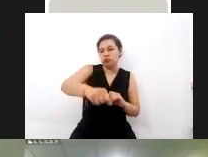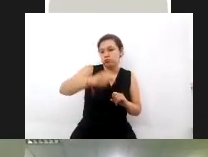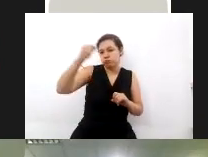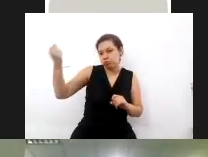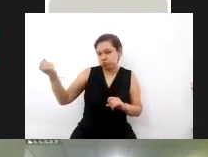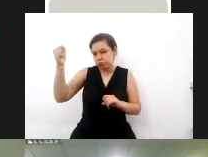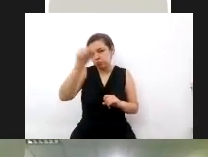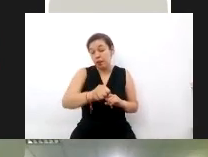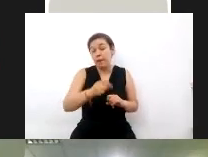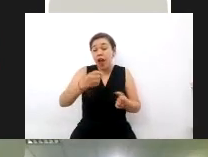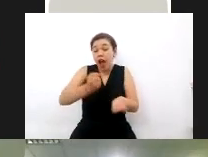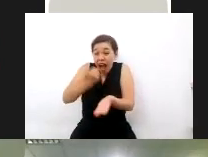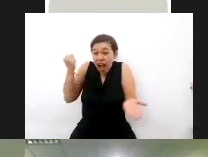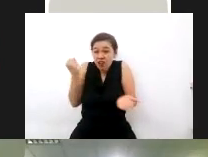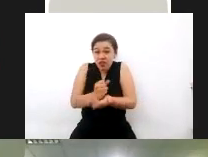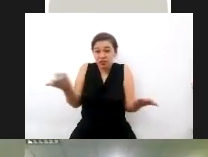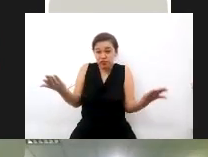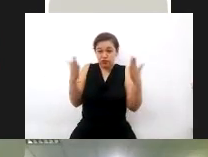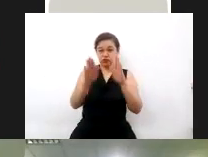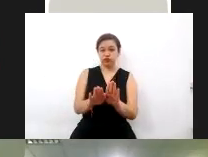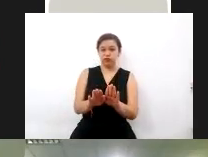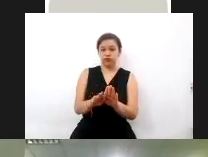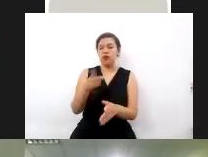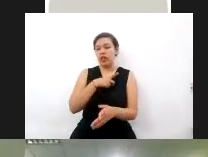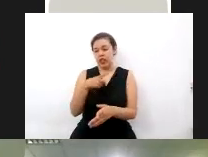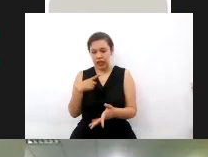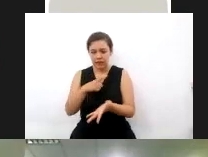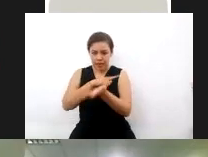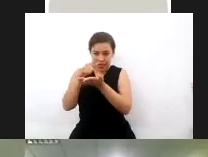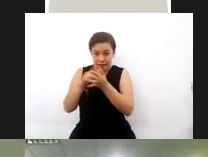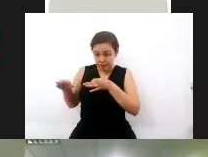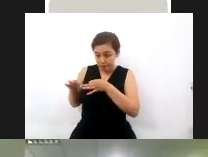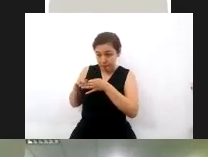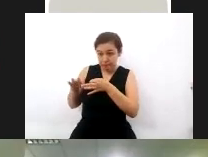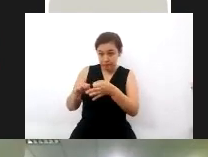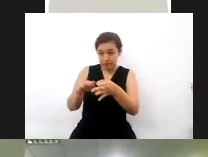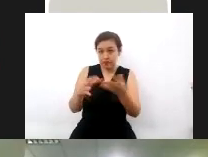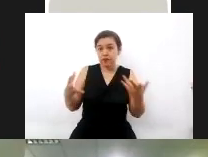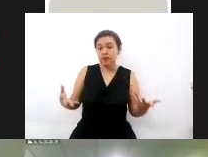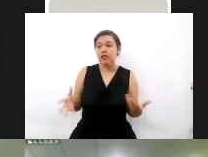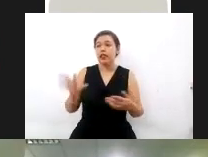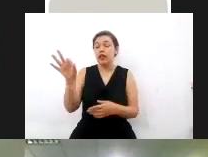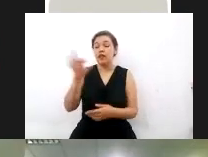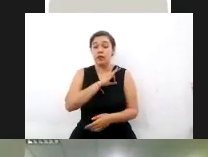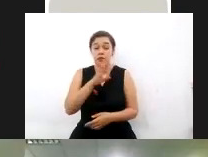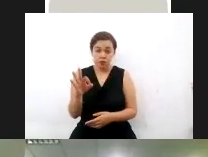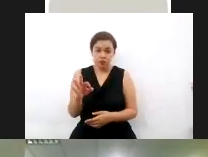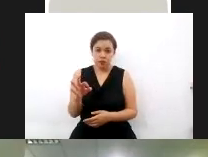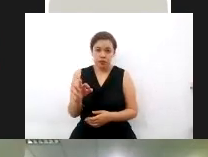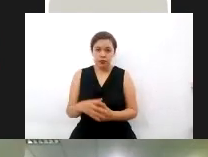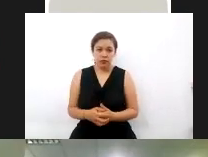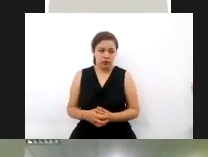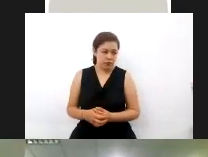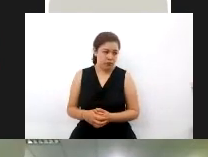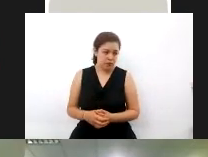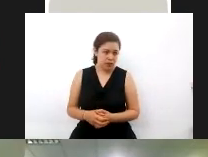estar tapado. Debe haber una desinfección constante y, si es posible, puede optarse en áreas